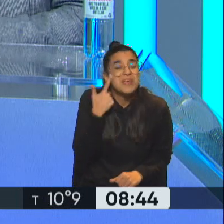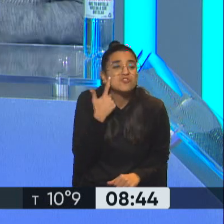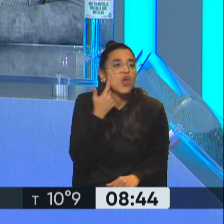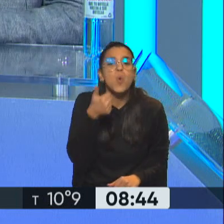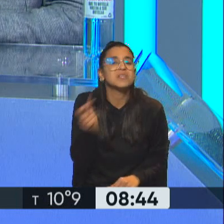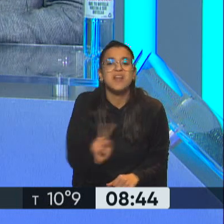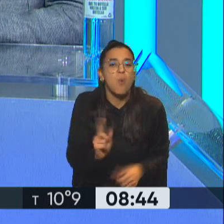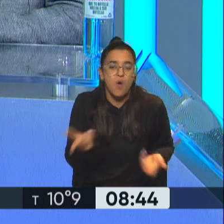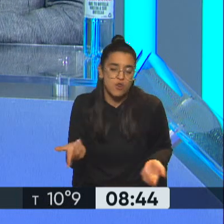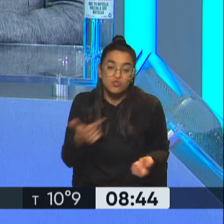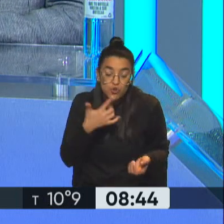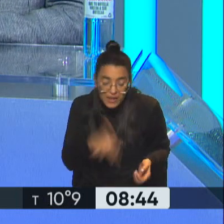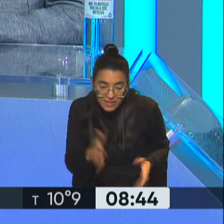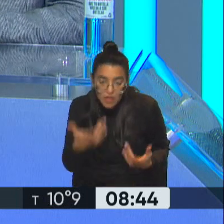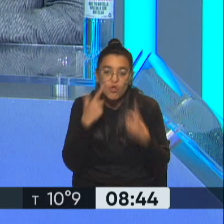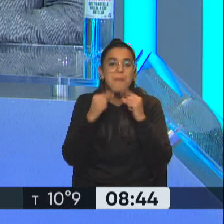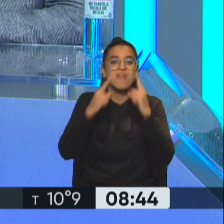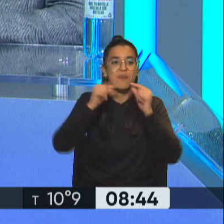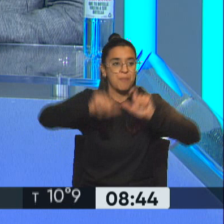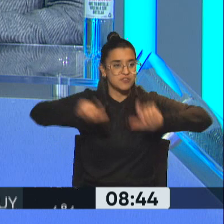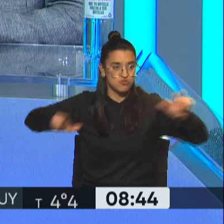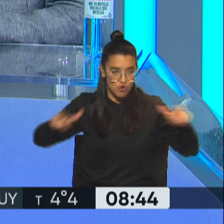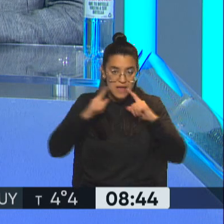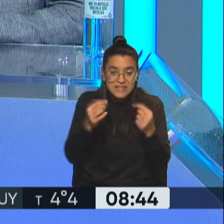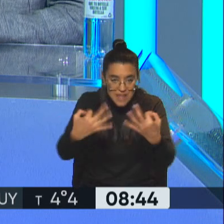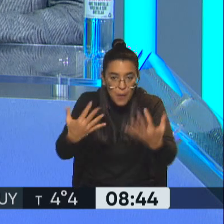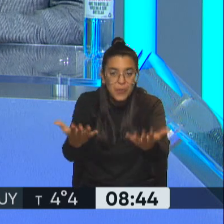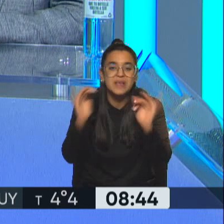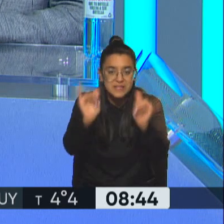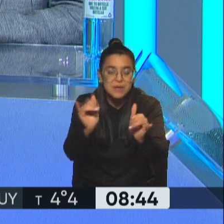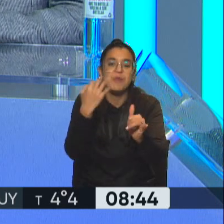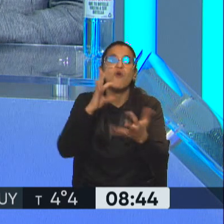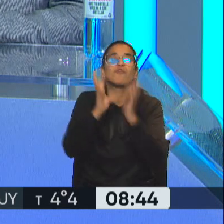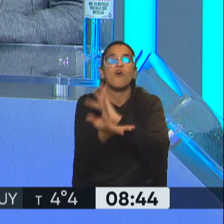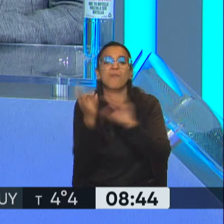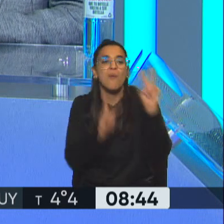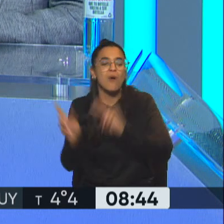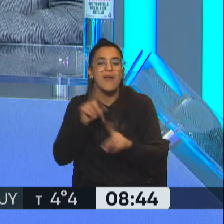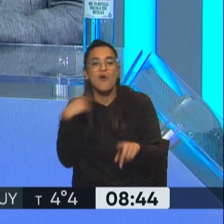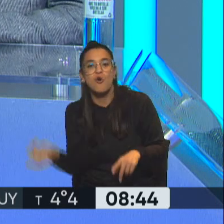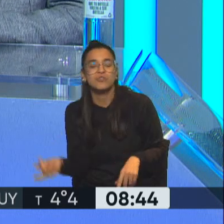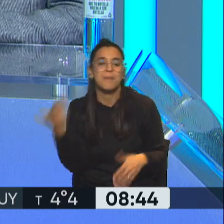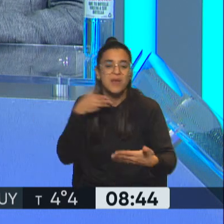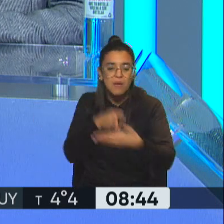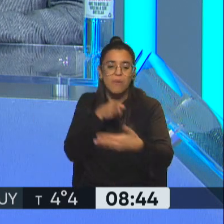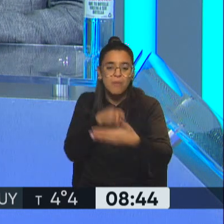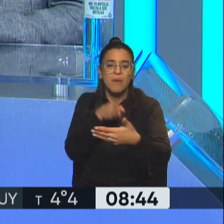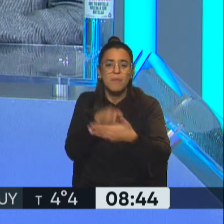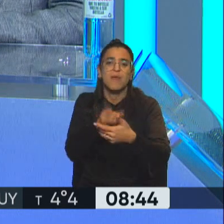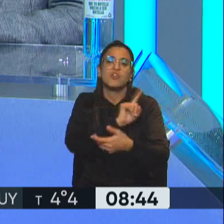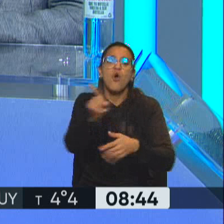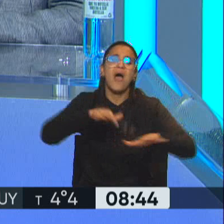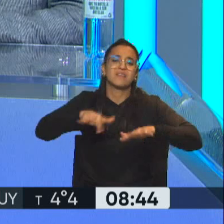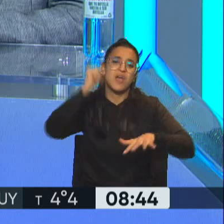país. Entiendo que la gente se deba manifestar y eso me parece que está bien. Deberíamos buscar formas que no obstruyan la